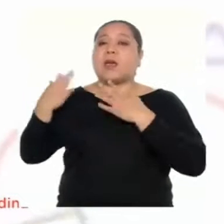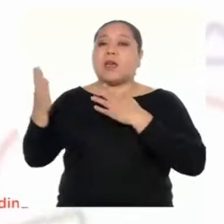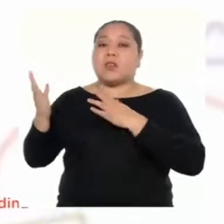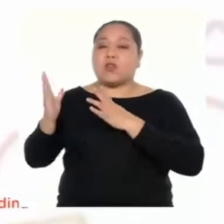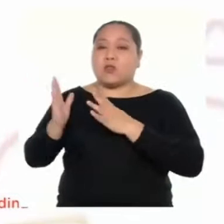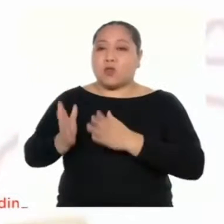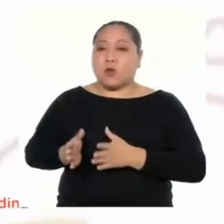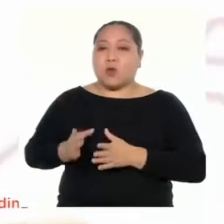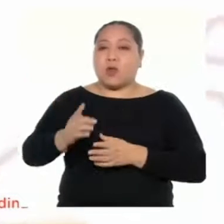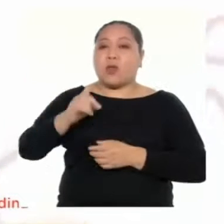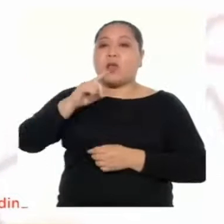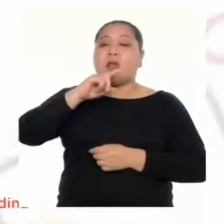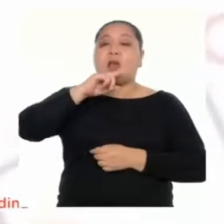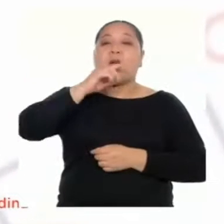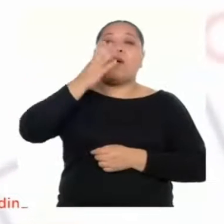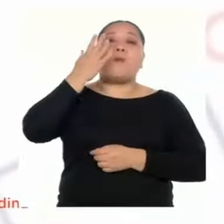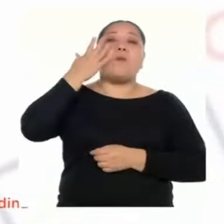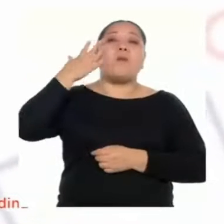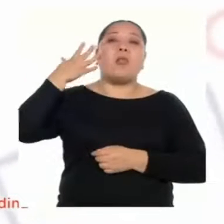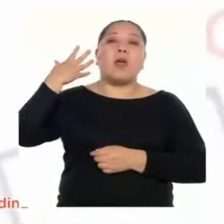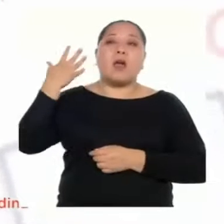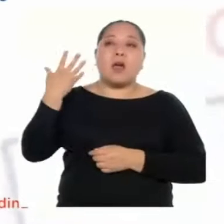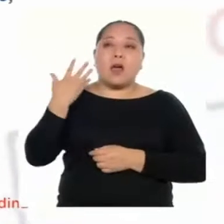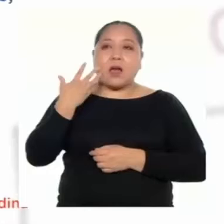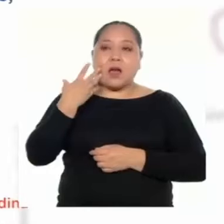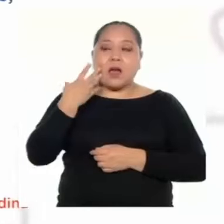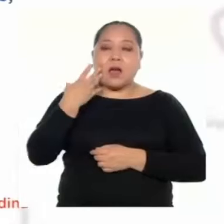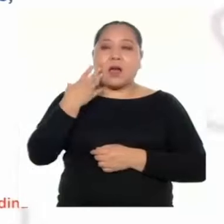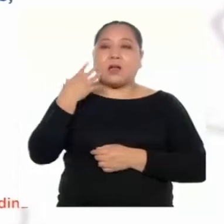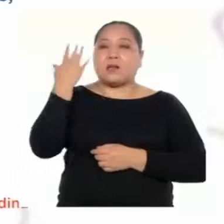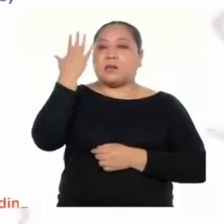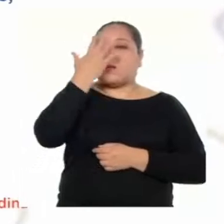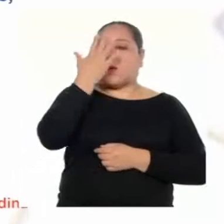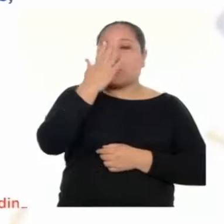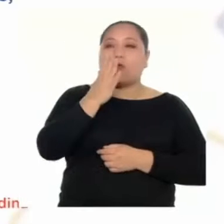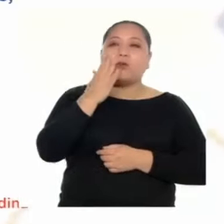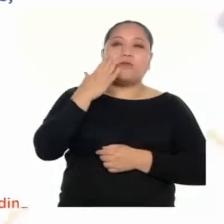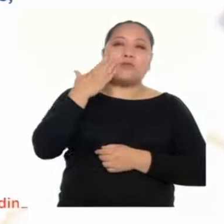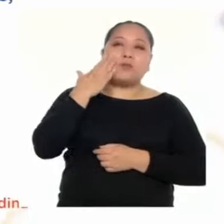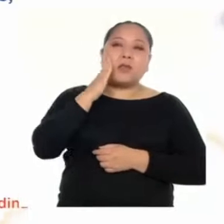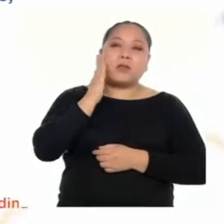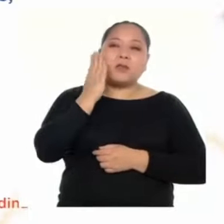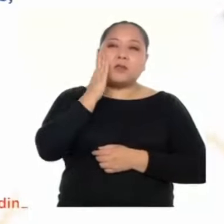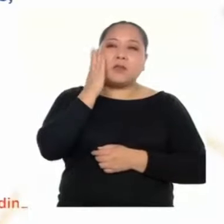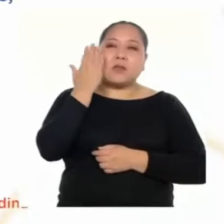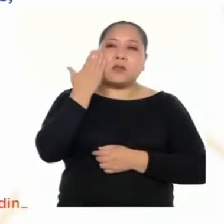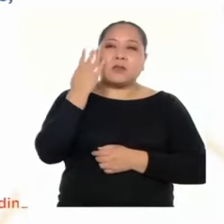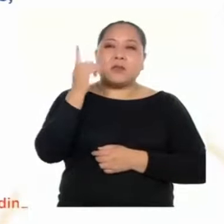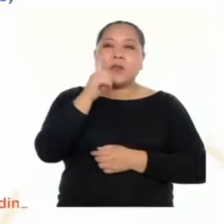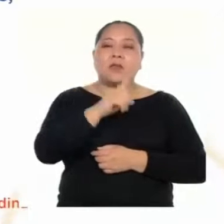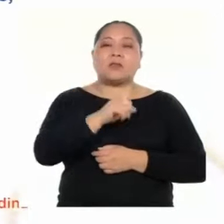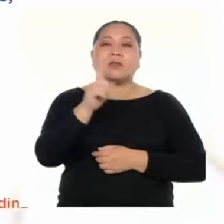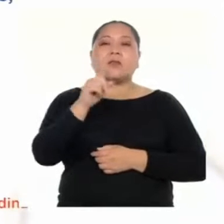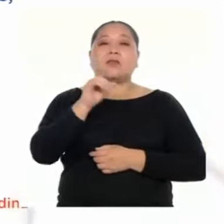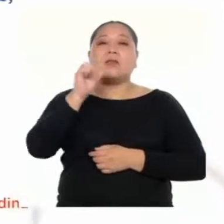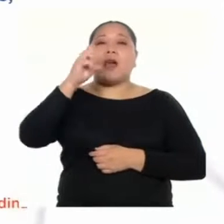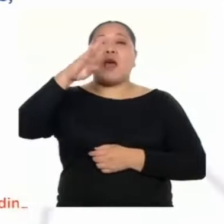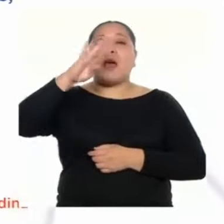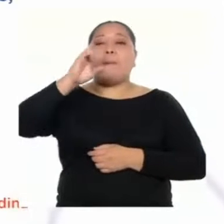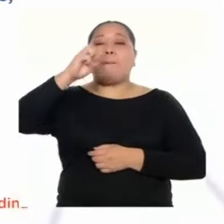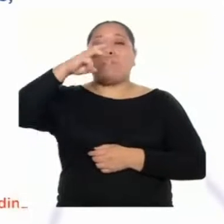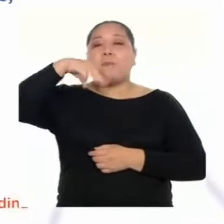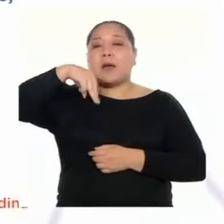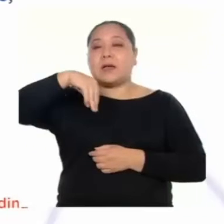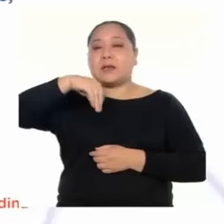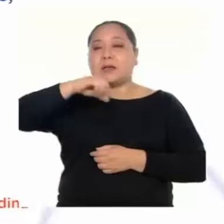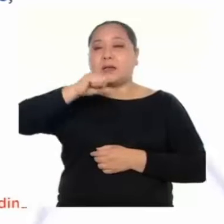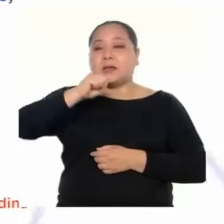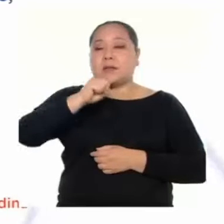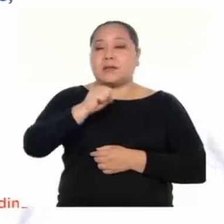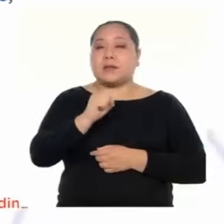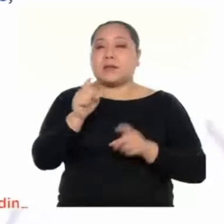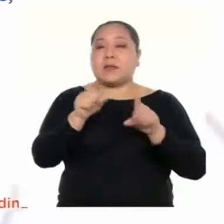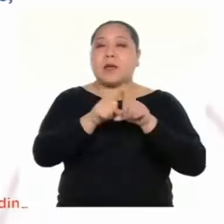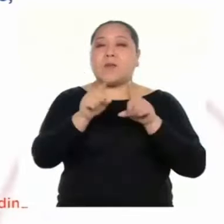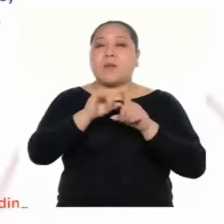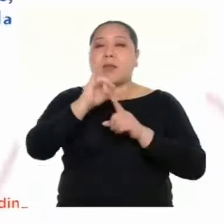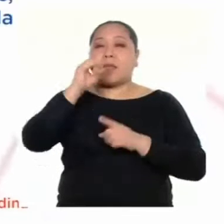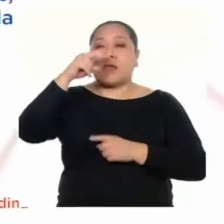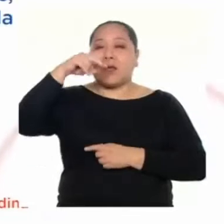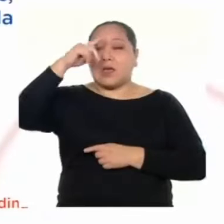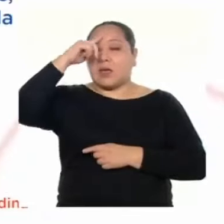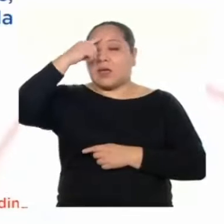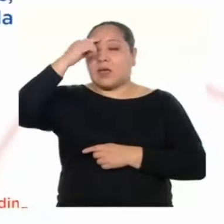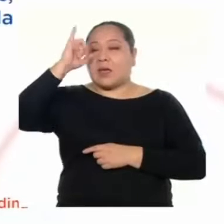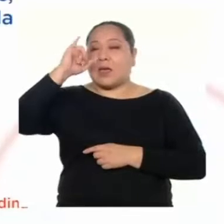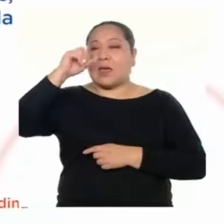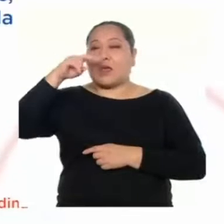blancas, cuarteronas de mulata, mestizas, mulatas, zambas e indias. Cuando